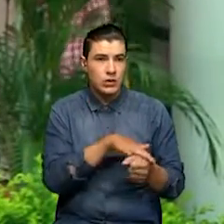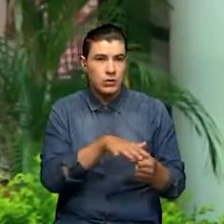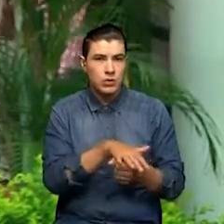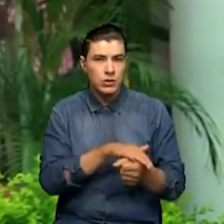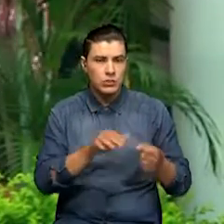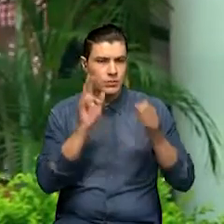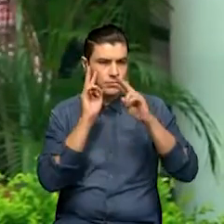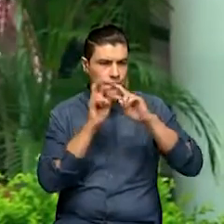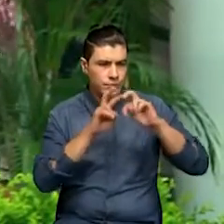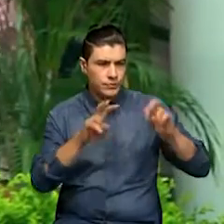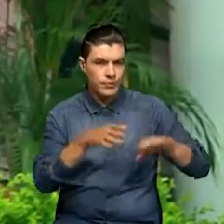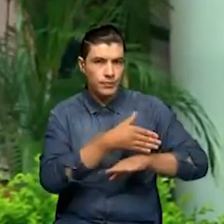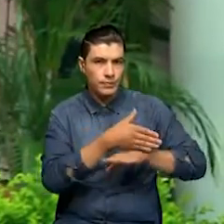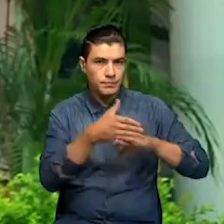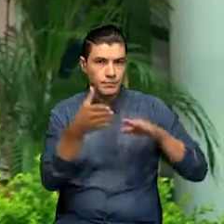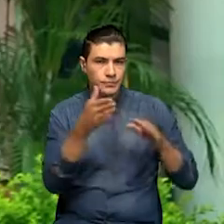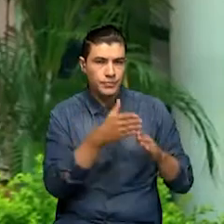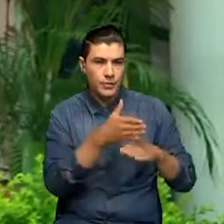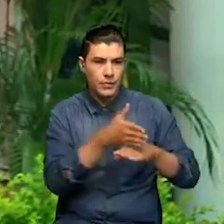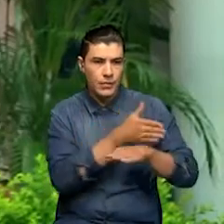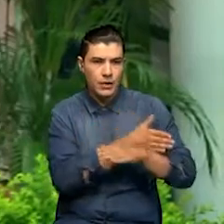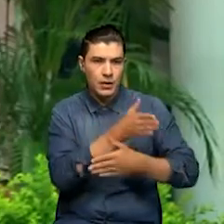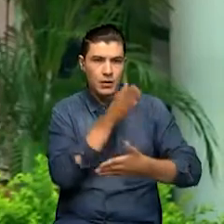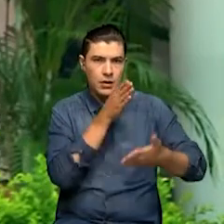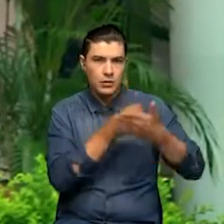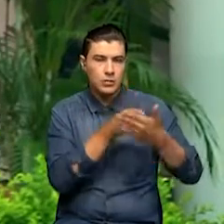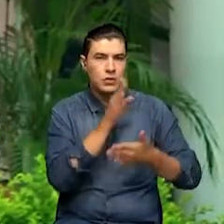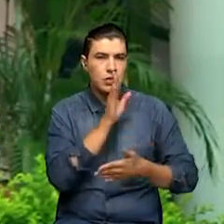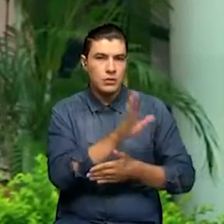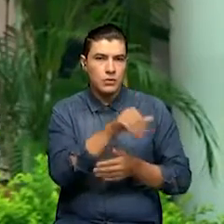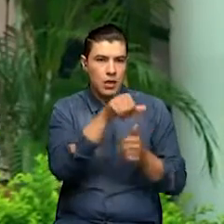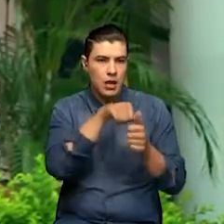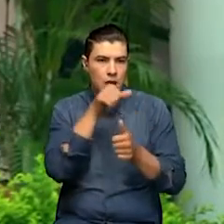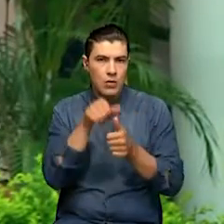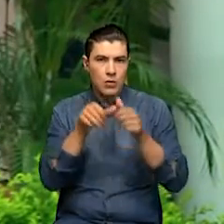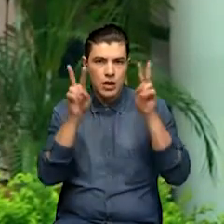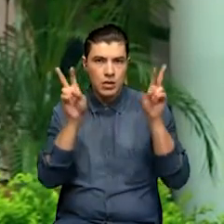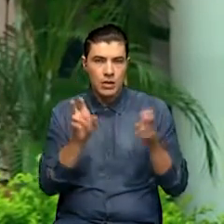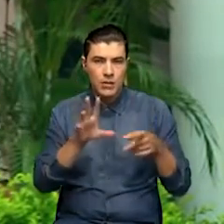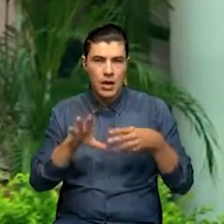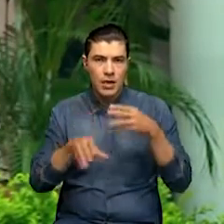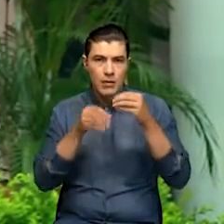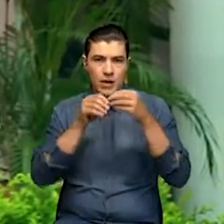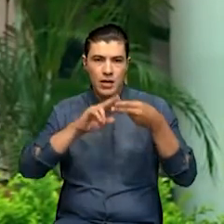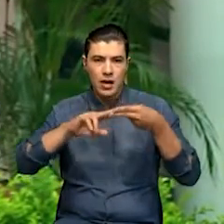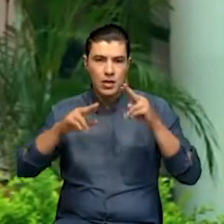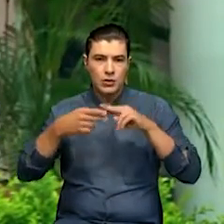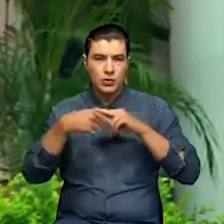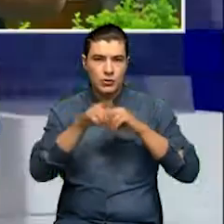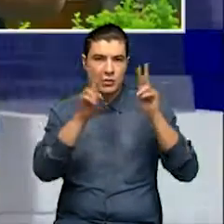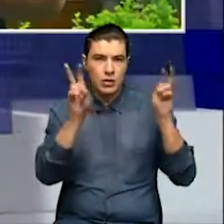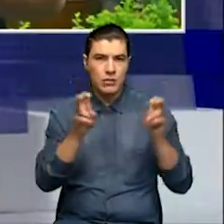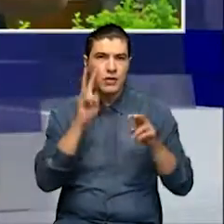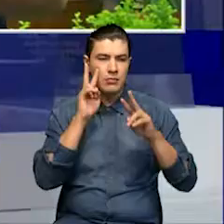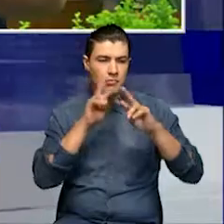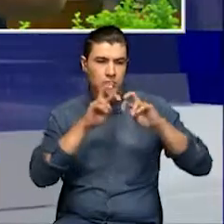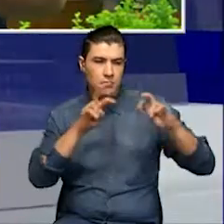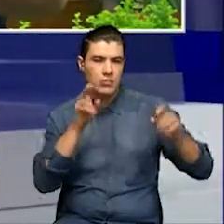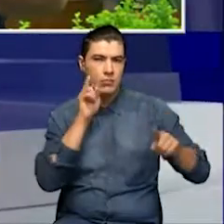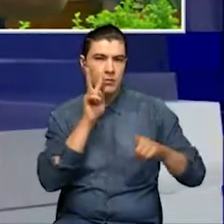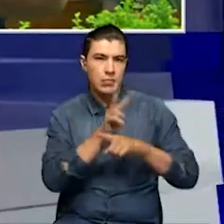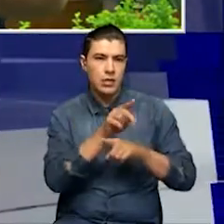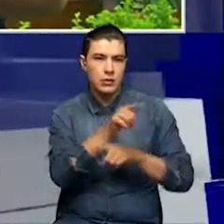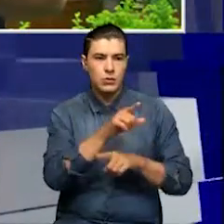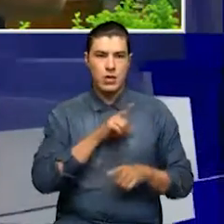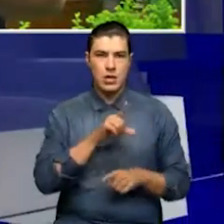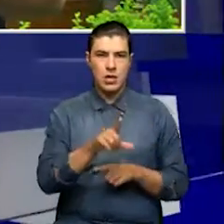estas investigaciones luego de las denuncias colocadas por cada una de estas partes acerca de estos presuntos señalamientos de seguimientos a estos líderes